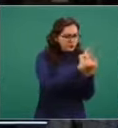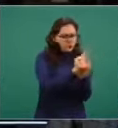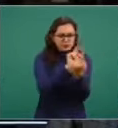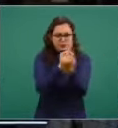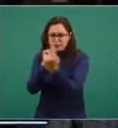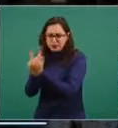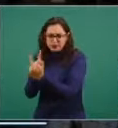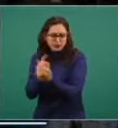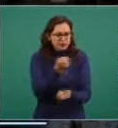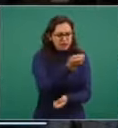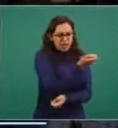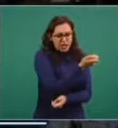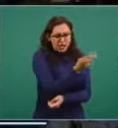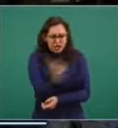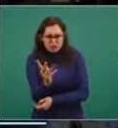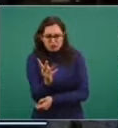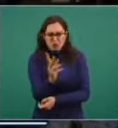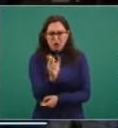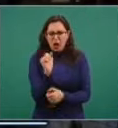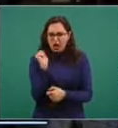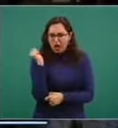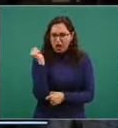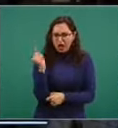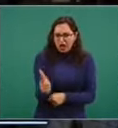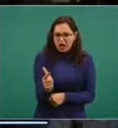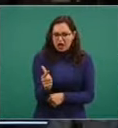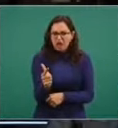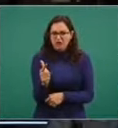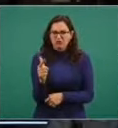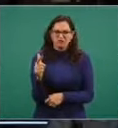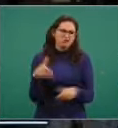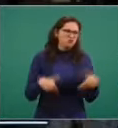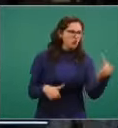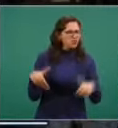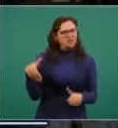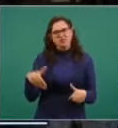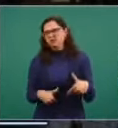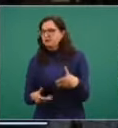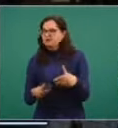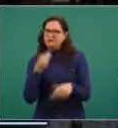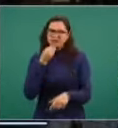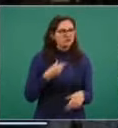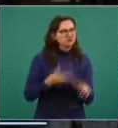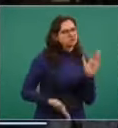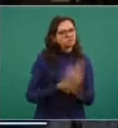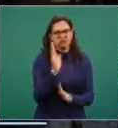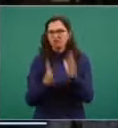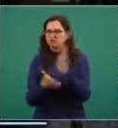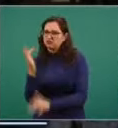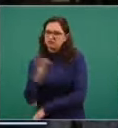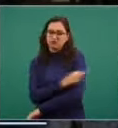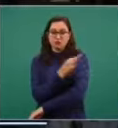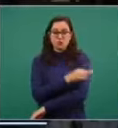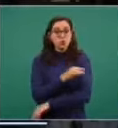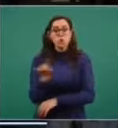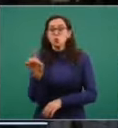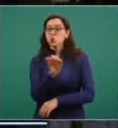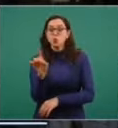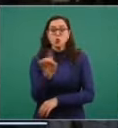ellos resistencia a incorporarse a este trabajo, ¿no?, que es noble y que tiene que ver con el beneficio del